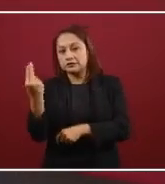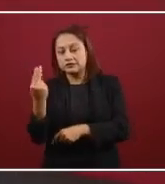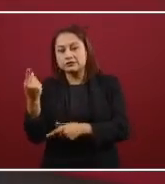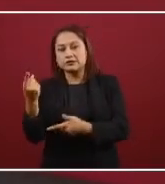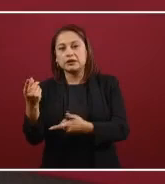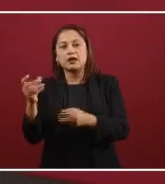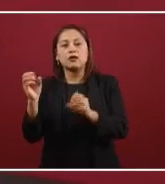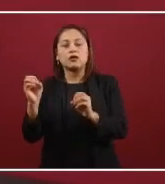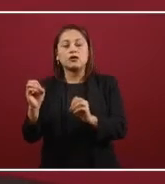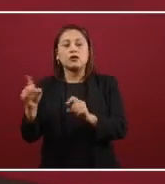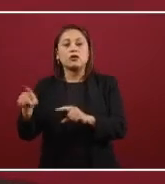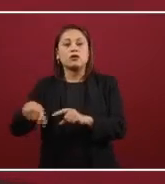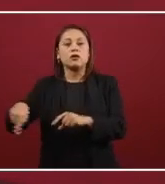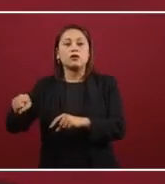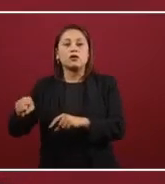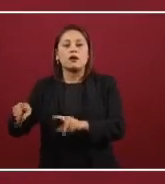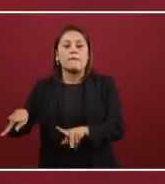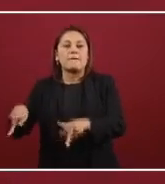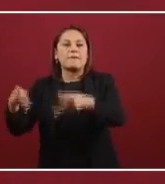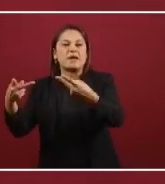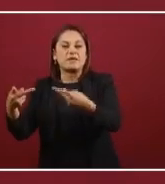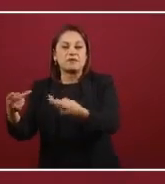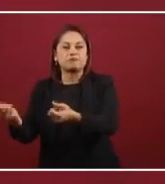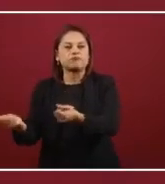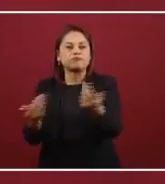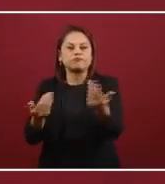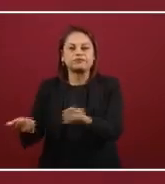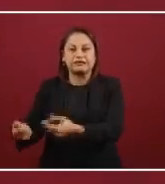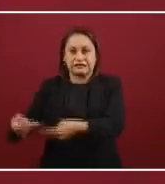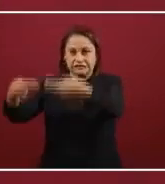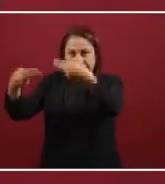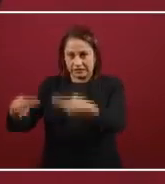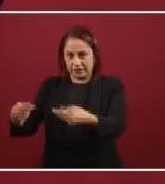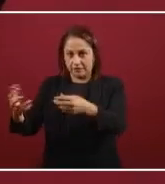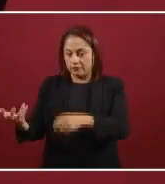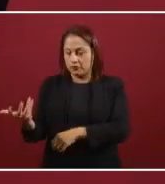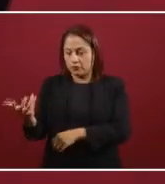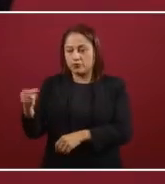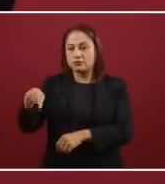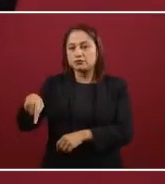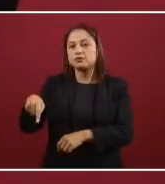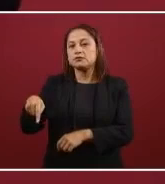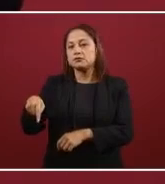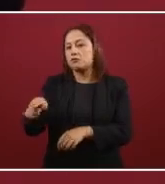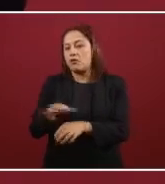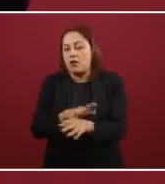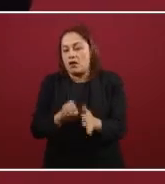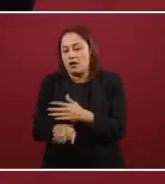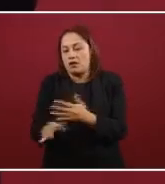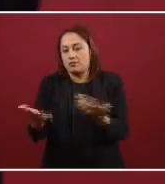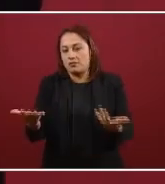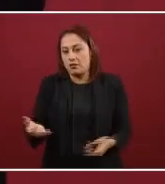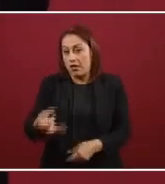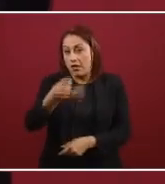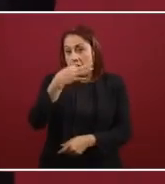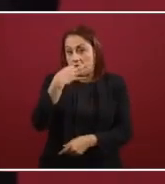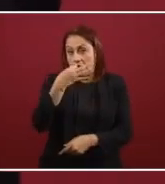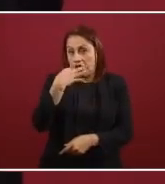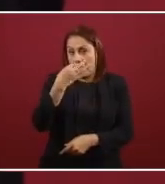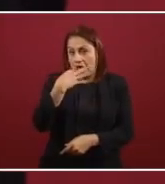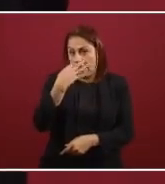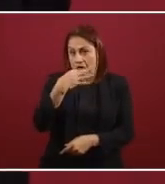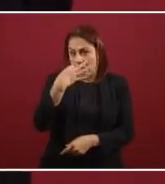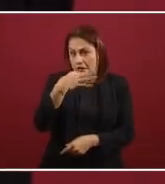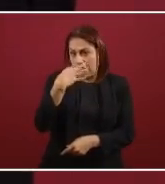de sustancias adictivas. Hay sustancias adictivas legales, las han existido por mucho